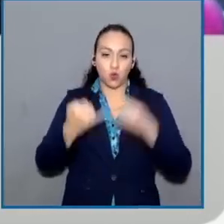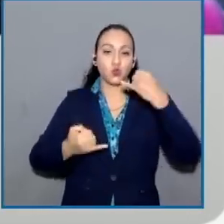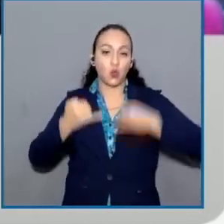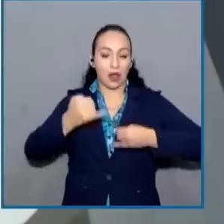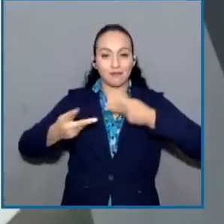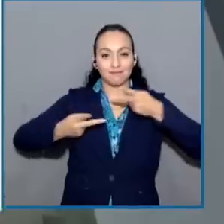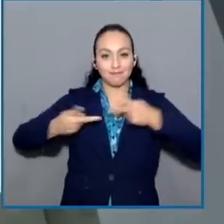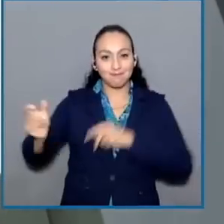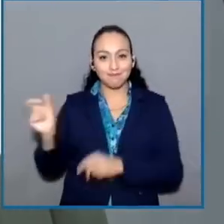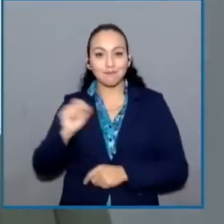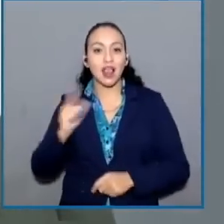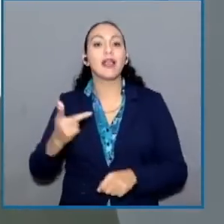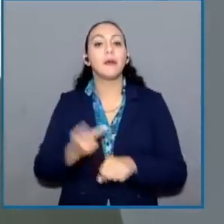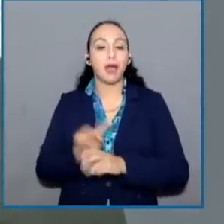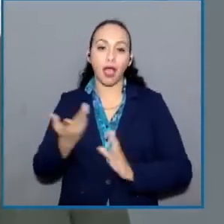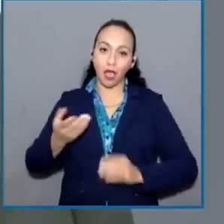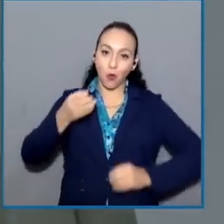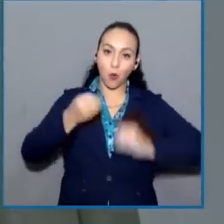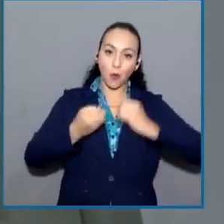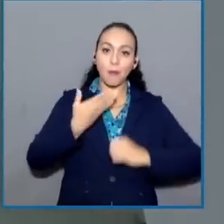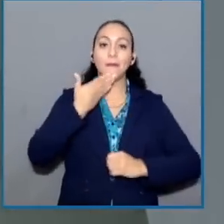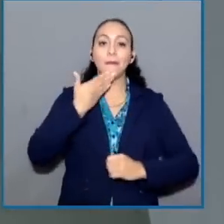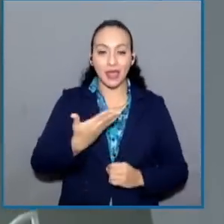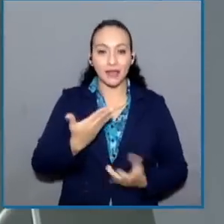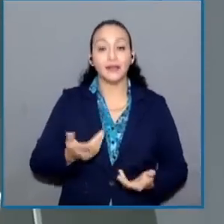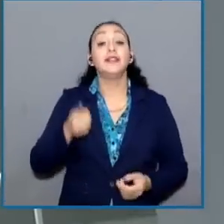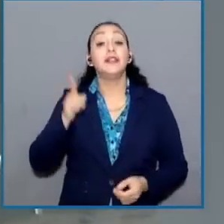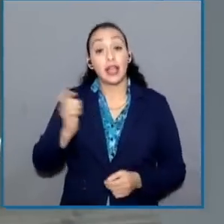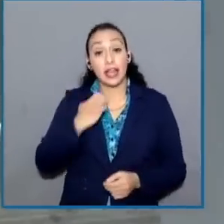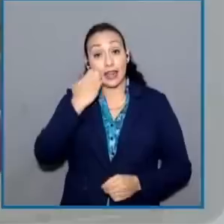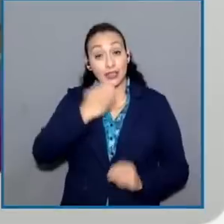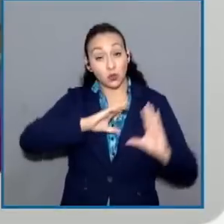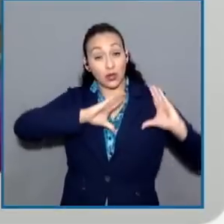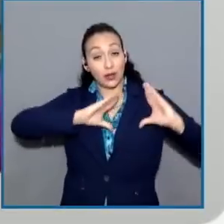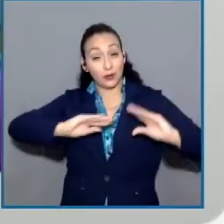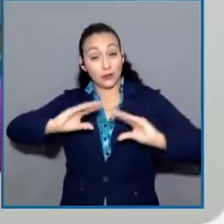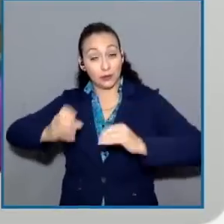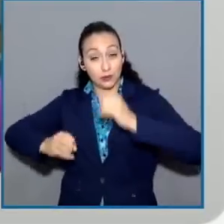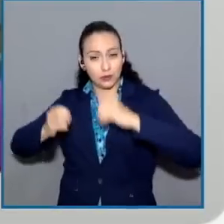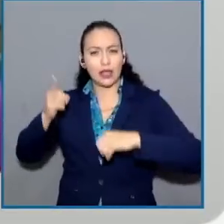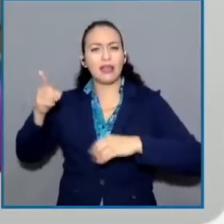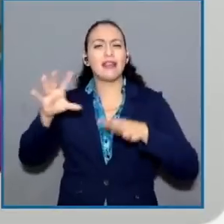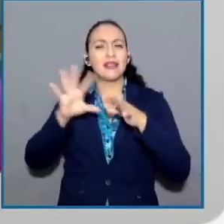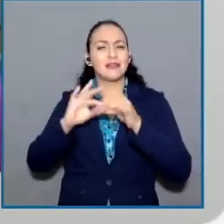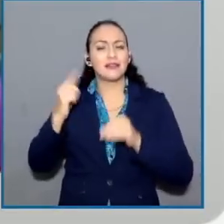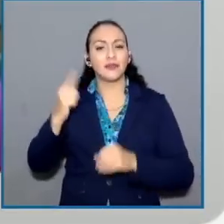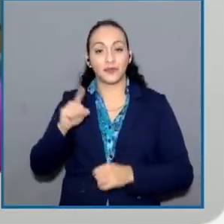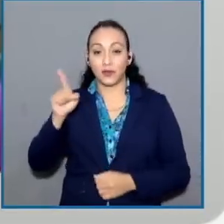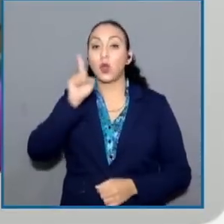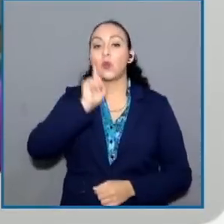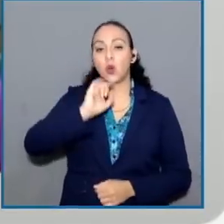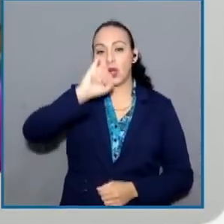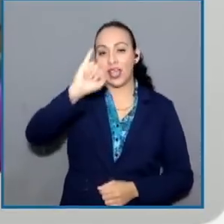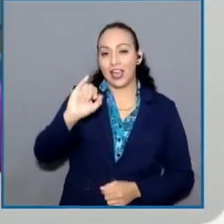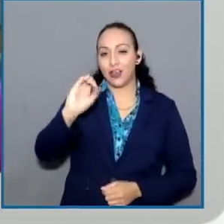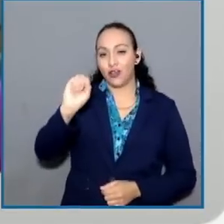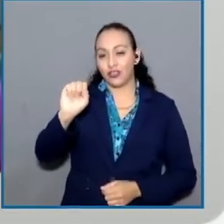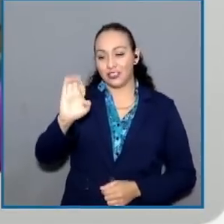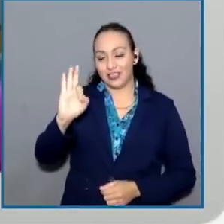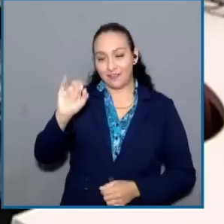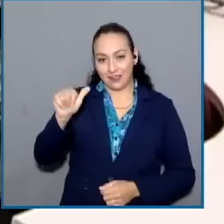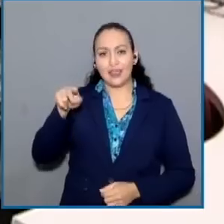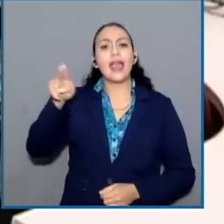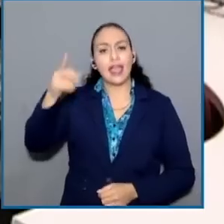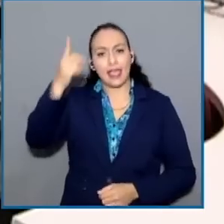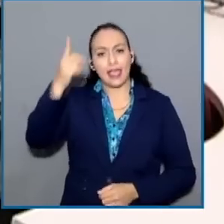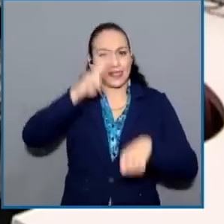universitario organizado por la Escuela Federal de Formación Judicial. Josefina Cortés Campos, directora de esta institución, indicó